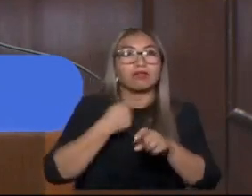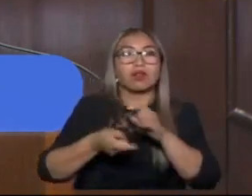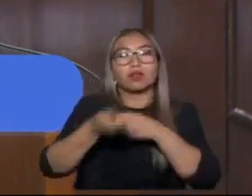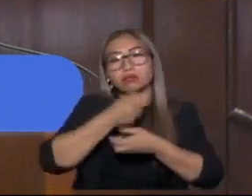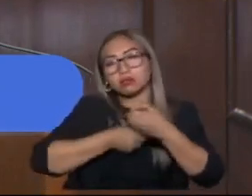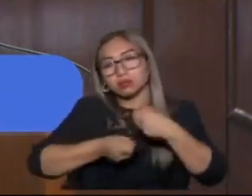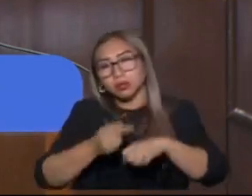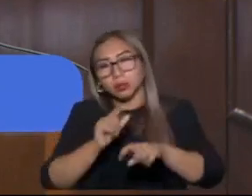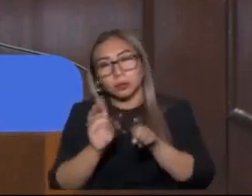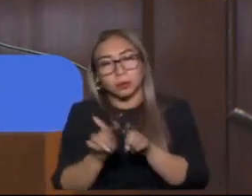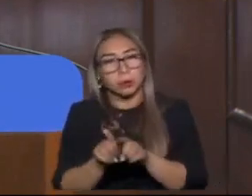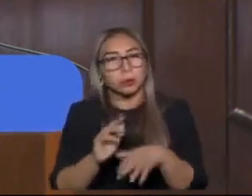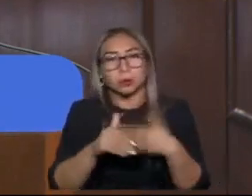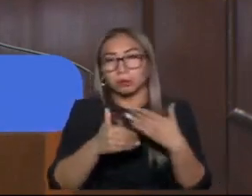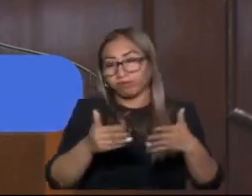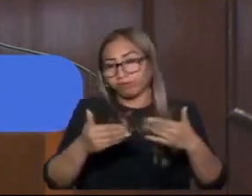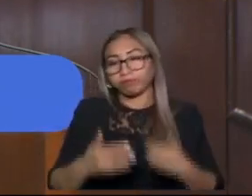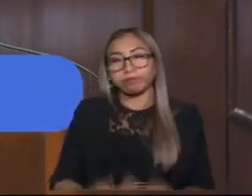Estado.